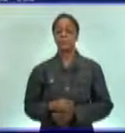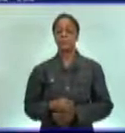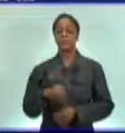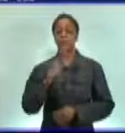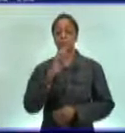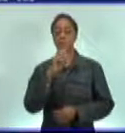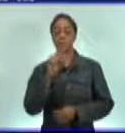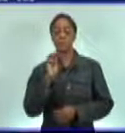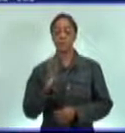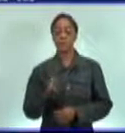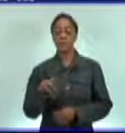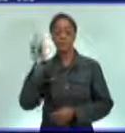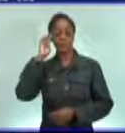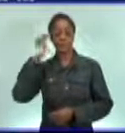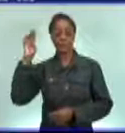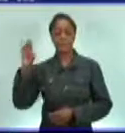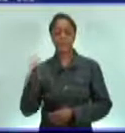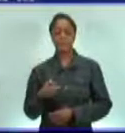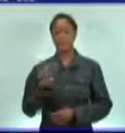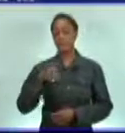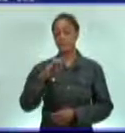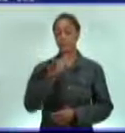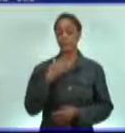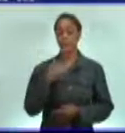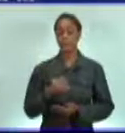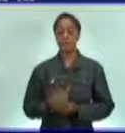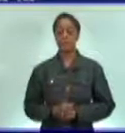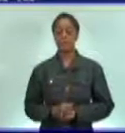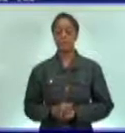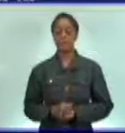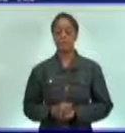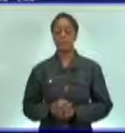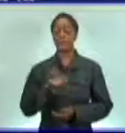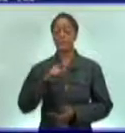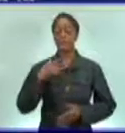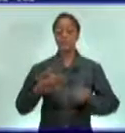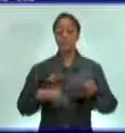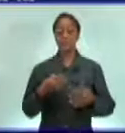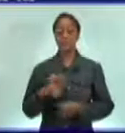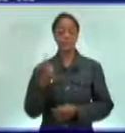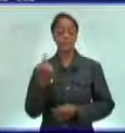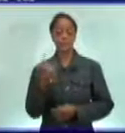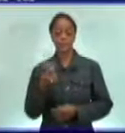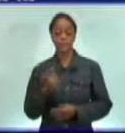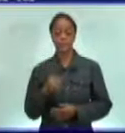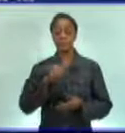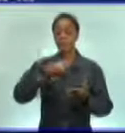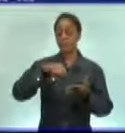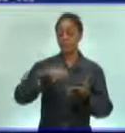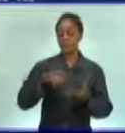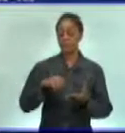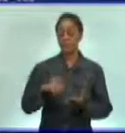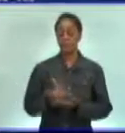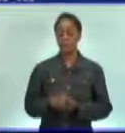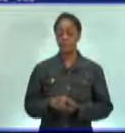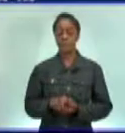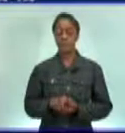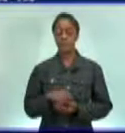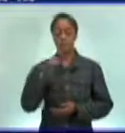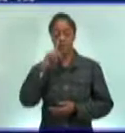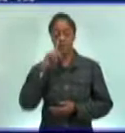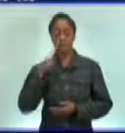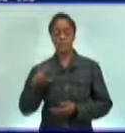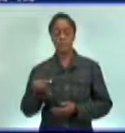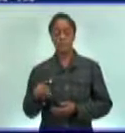Soberana. Recuerda ser original. En esta actividad solamente van a copiar el final de